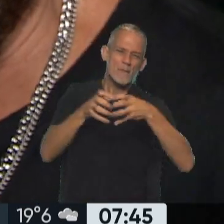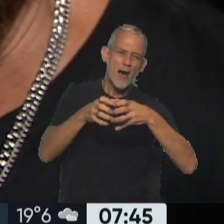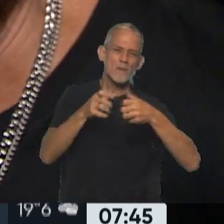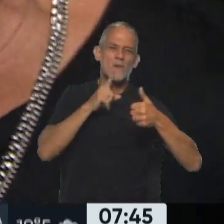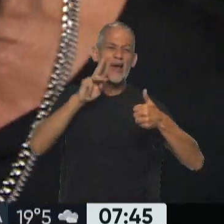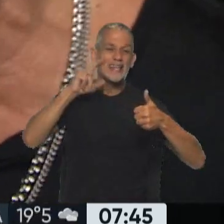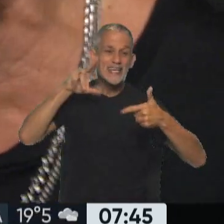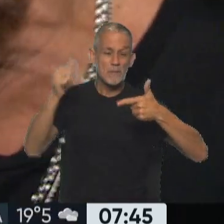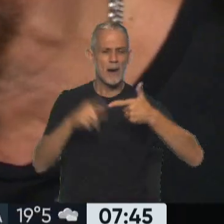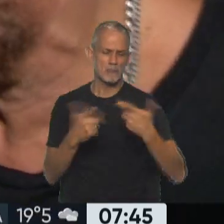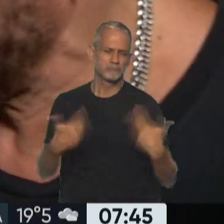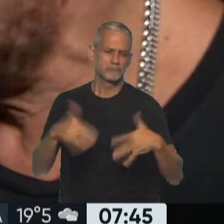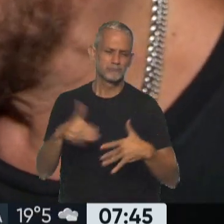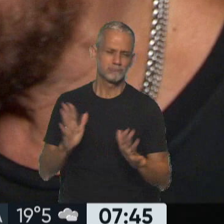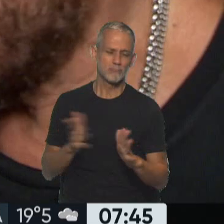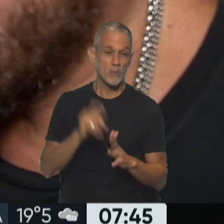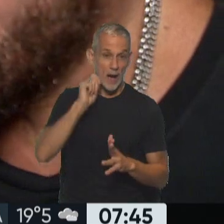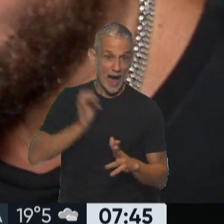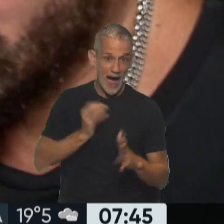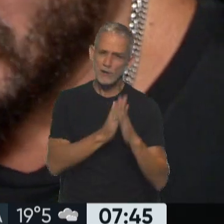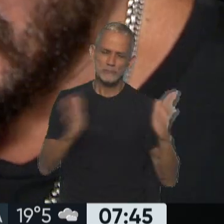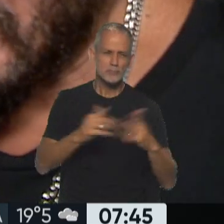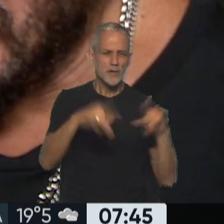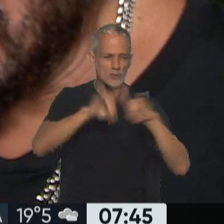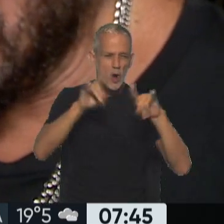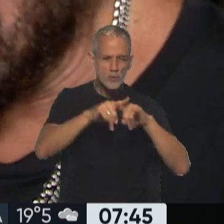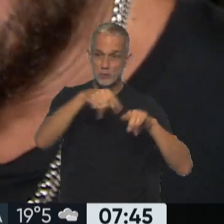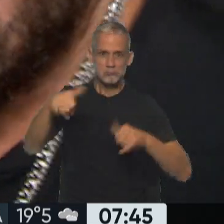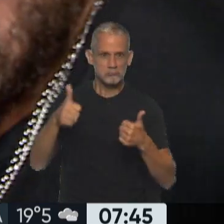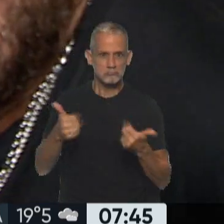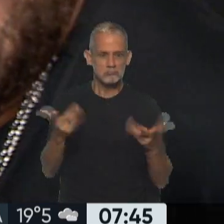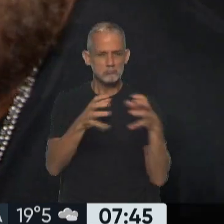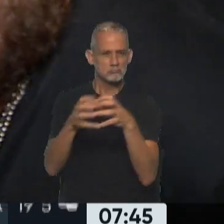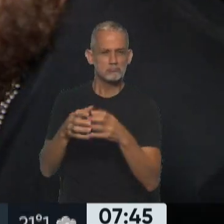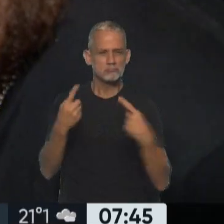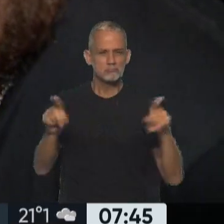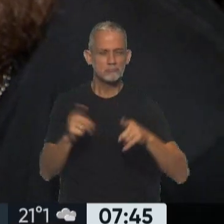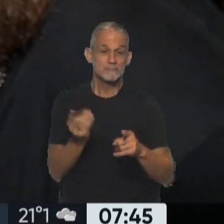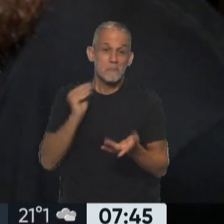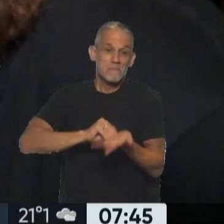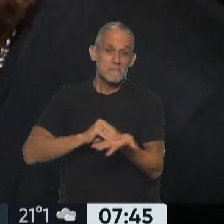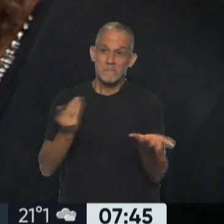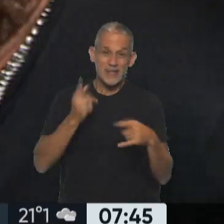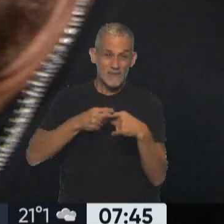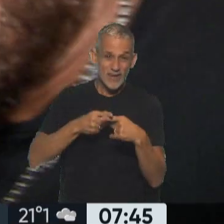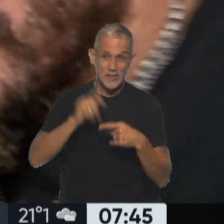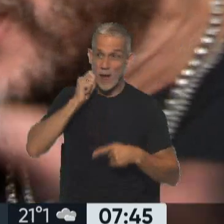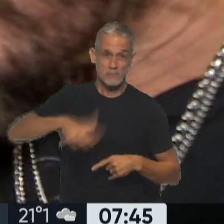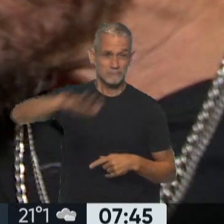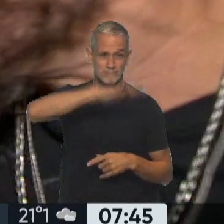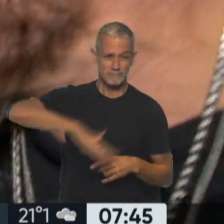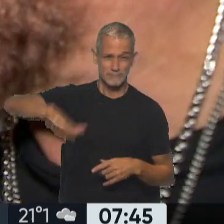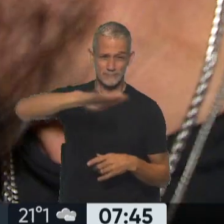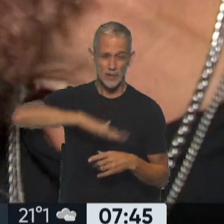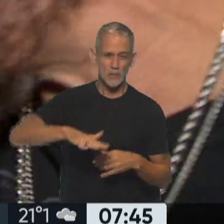verdad que estamos teniendo un año re lindo, arrancamos muy lindo con muchos shows. Y nada, una vez más en este hermoso marco donde